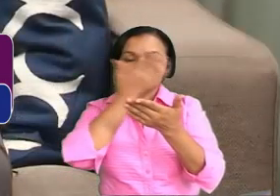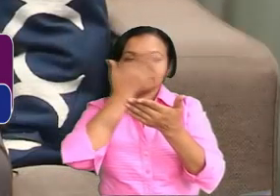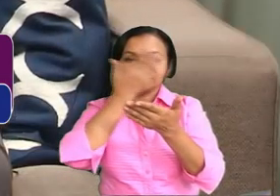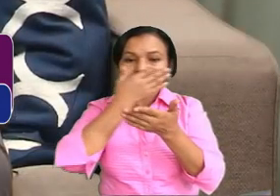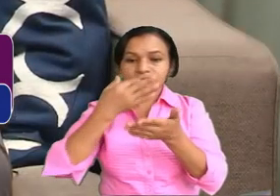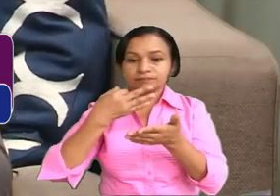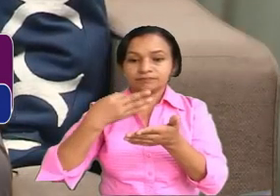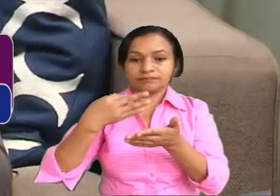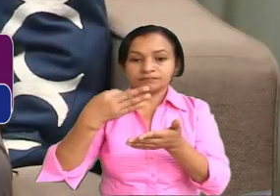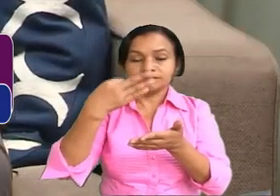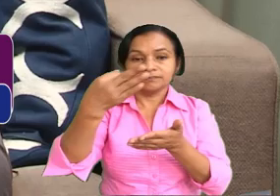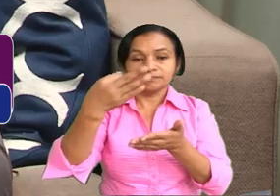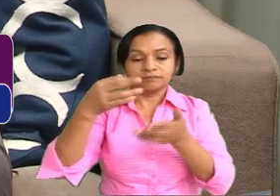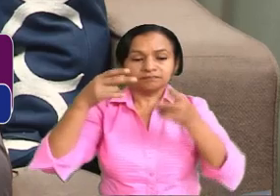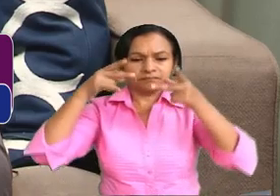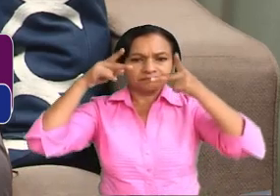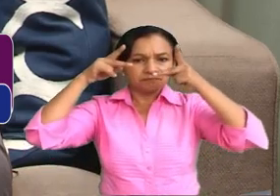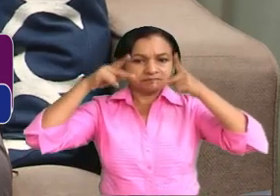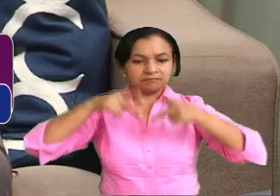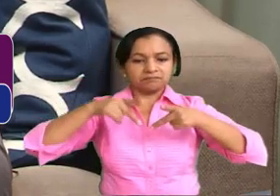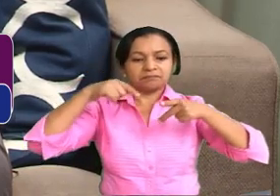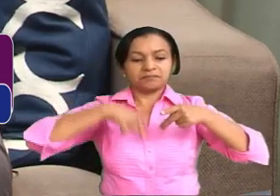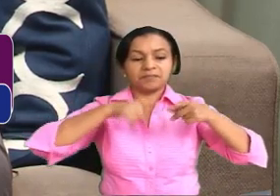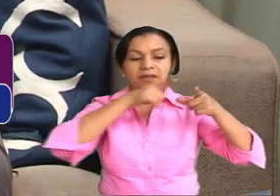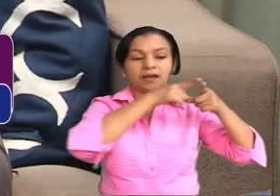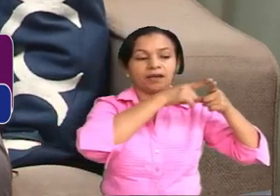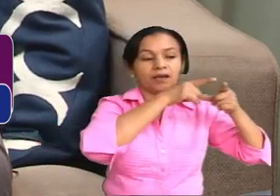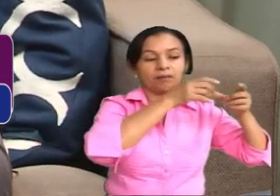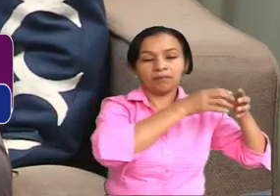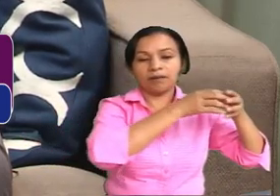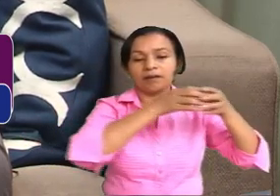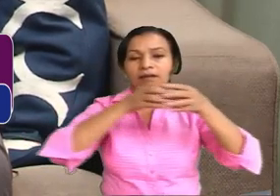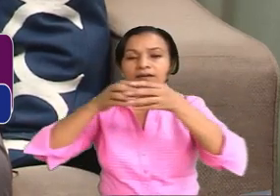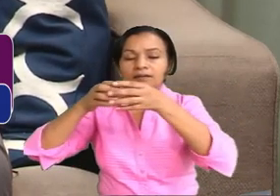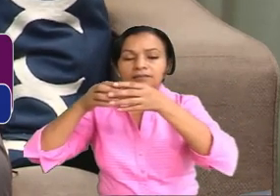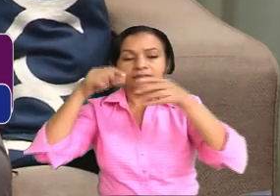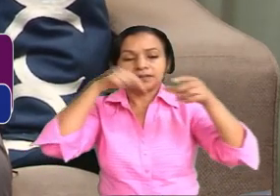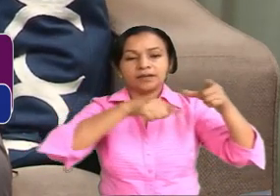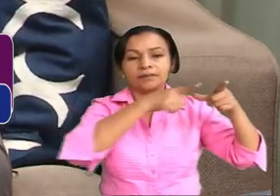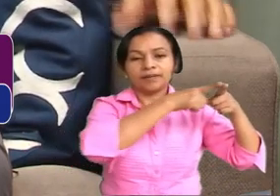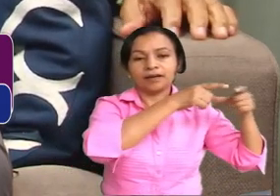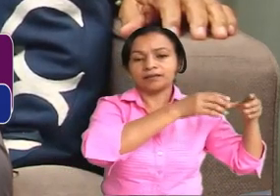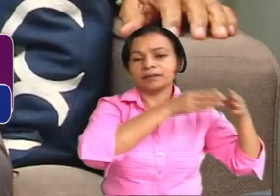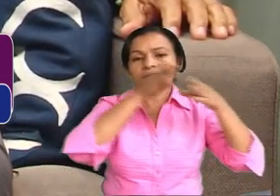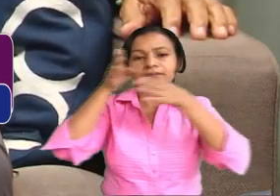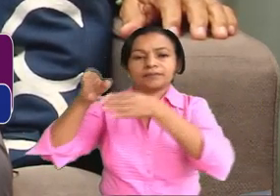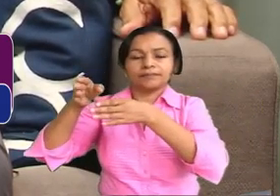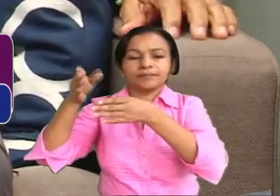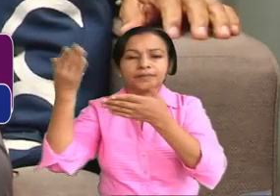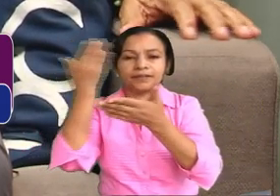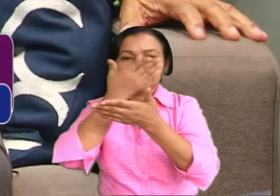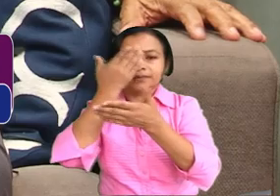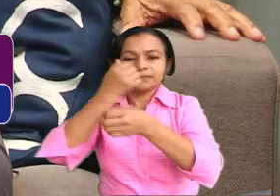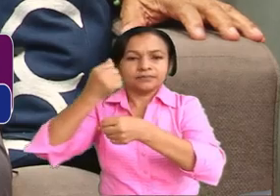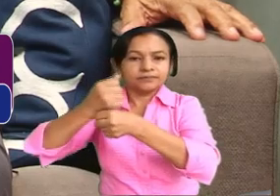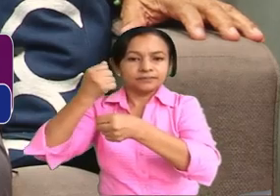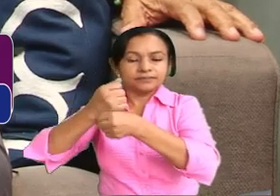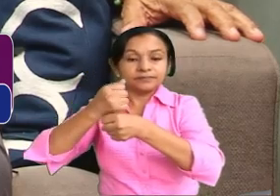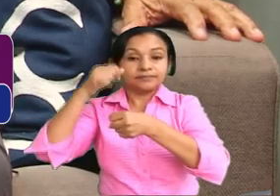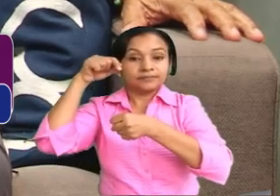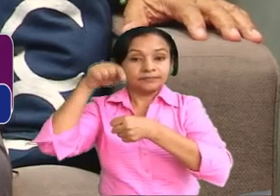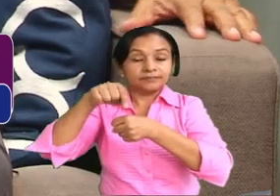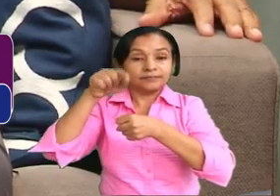y no estar llevando personas del Pacífico o profesionales del Pacífico para que hagan esas tareas, sino que